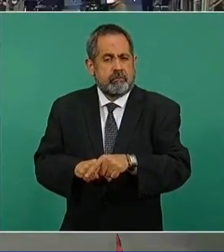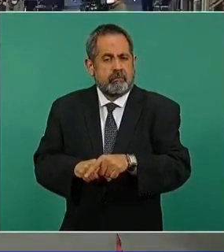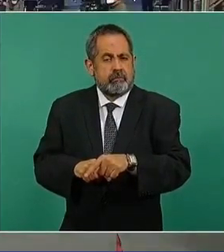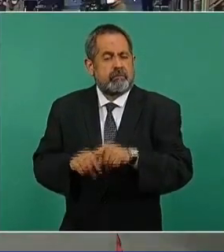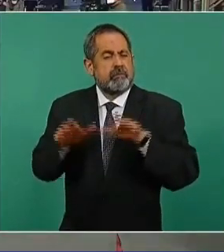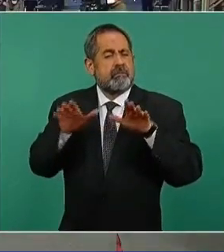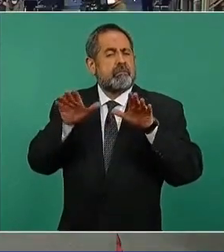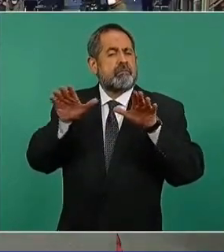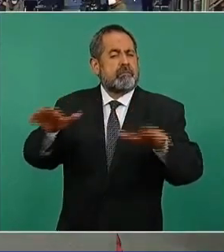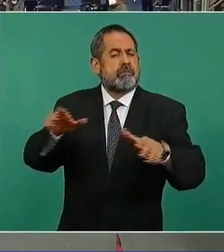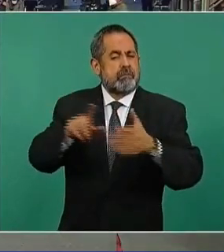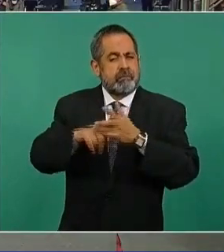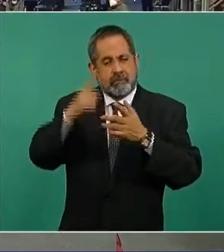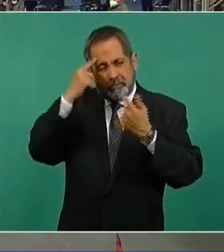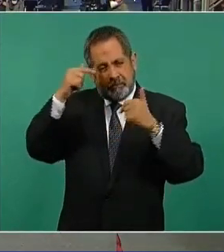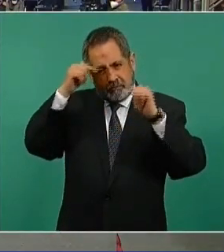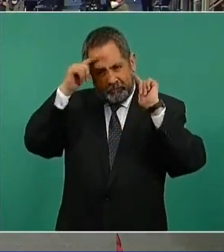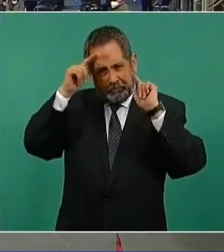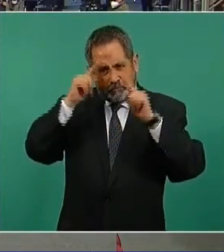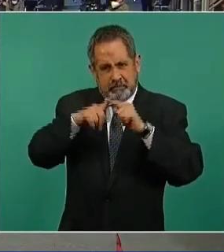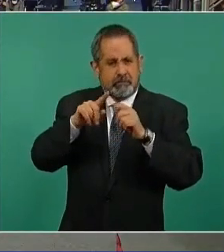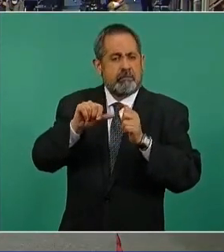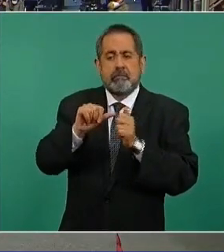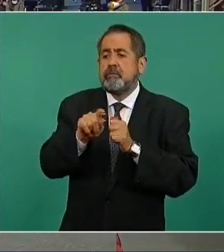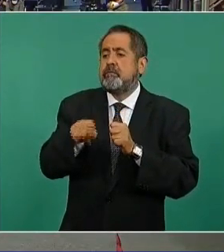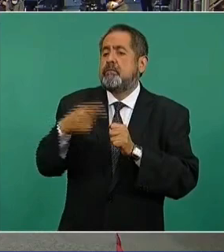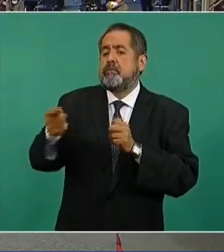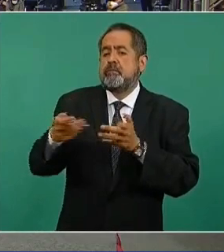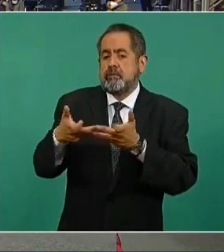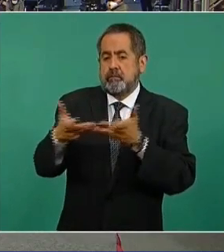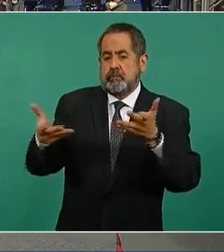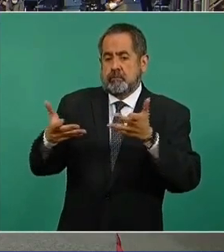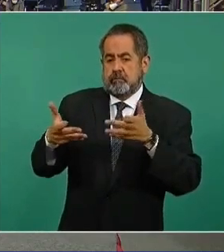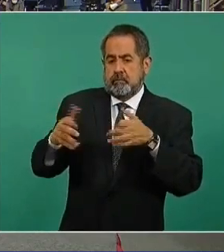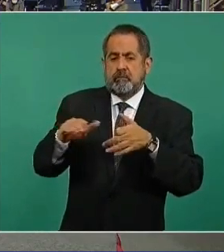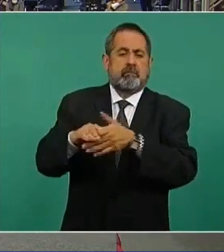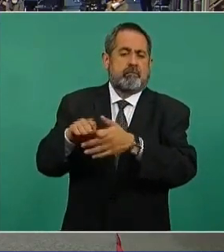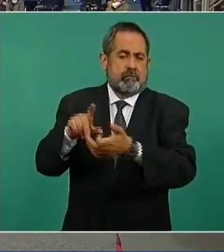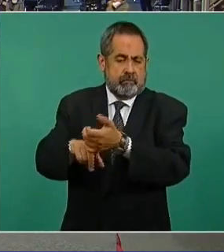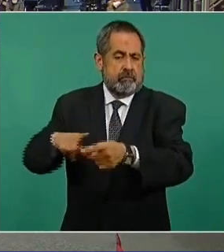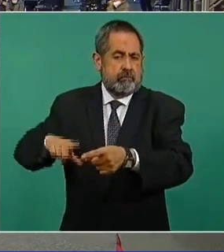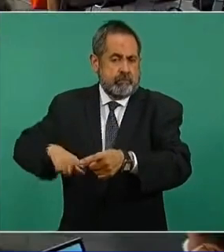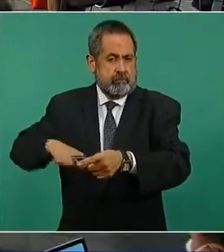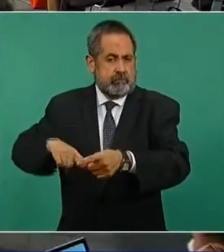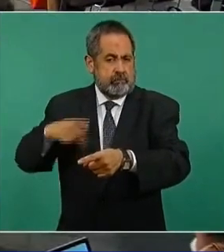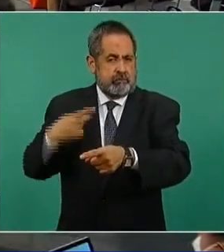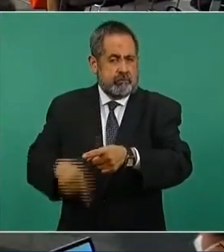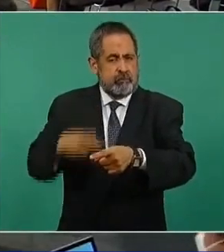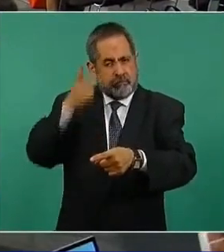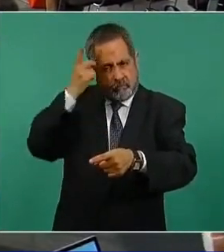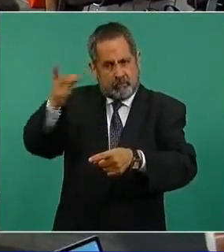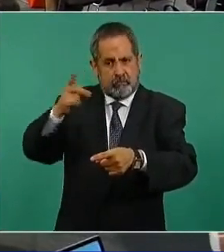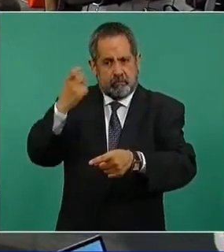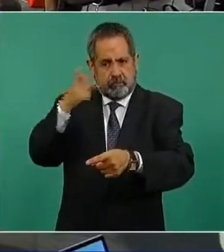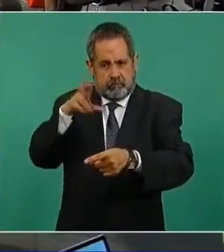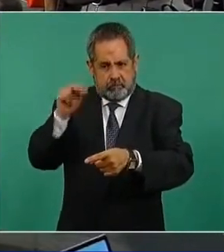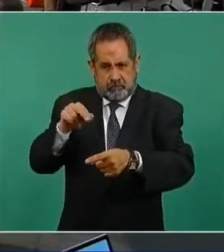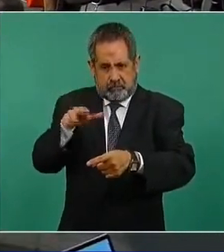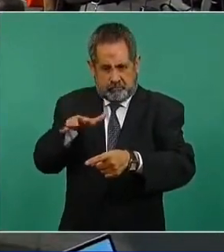el aeropuerto de Marina, más otro terreno que tiene el gobierno de Quintana